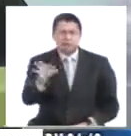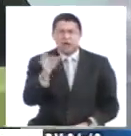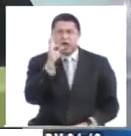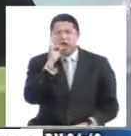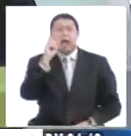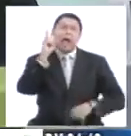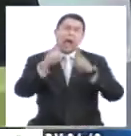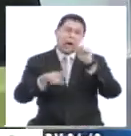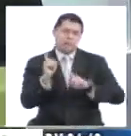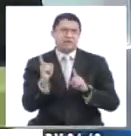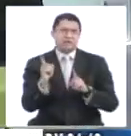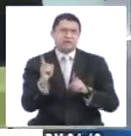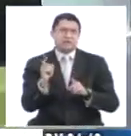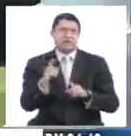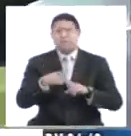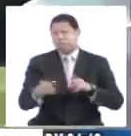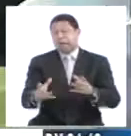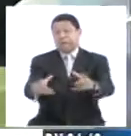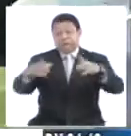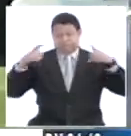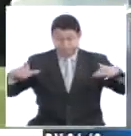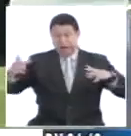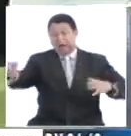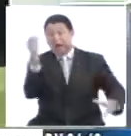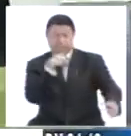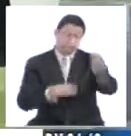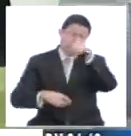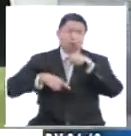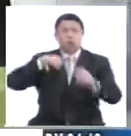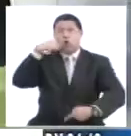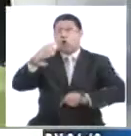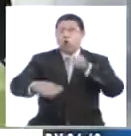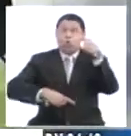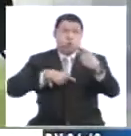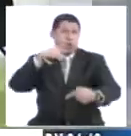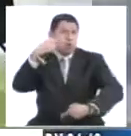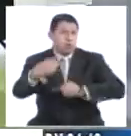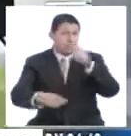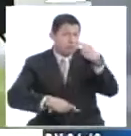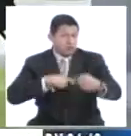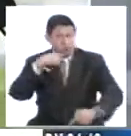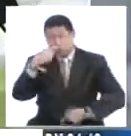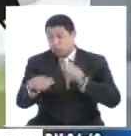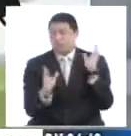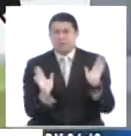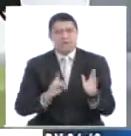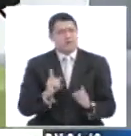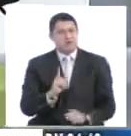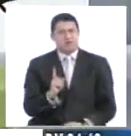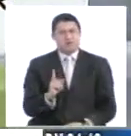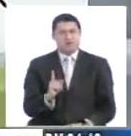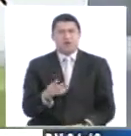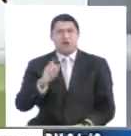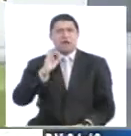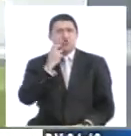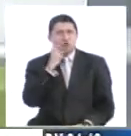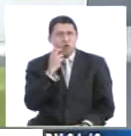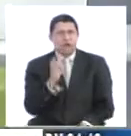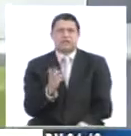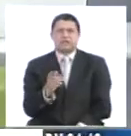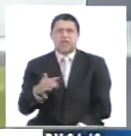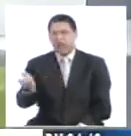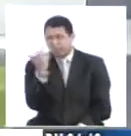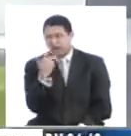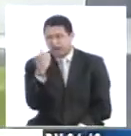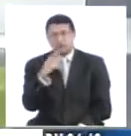eventual youtube hablando de los excesos cuando sólo se hace todos los días o cuando la complicidad te llega como verte chocolate de forma abrupta